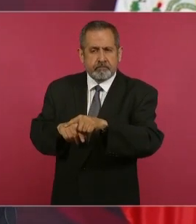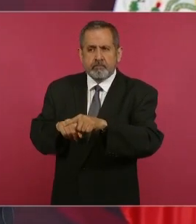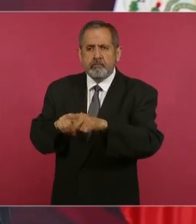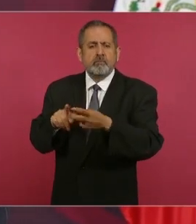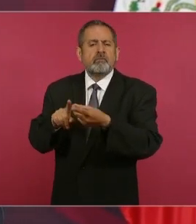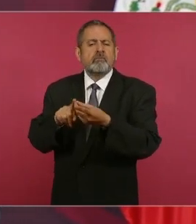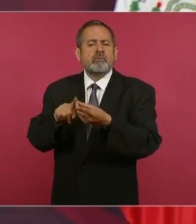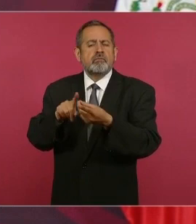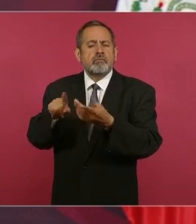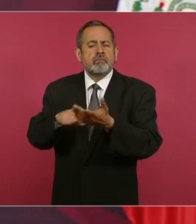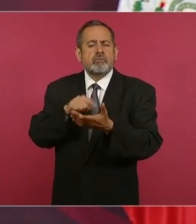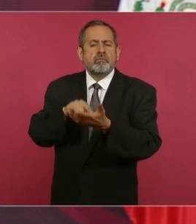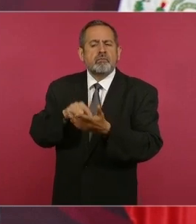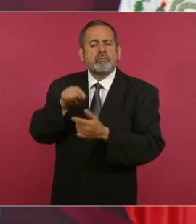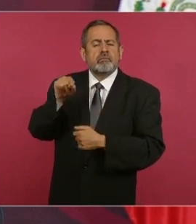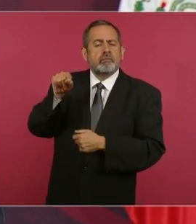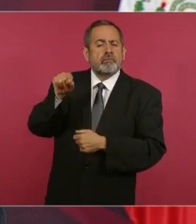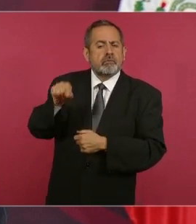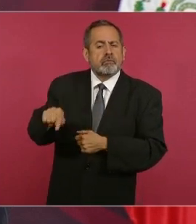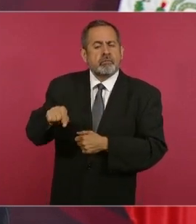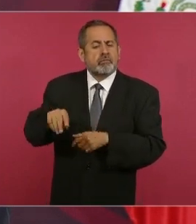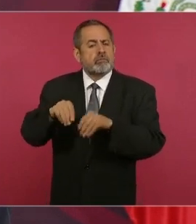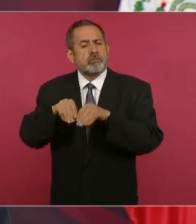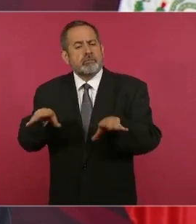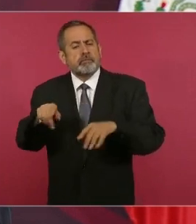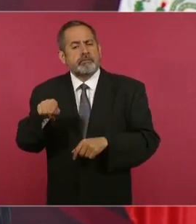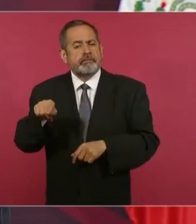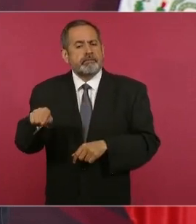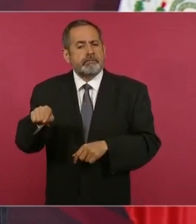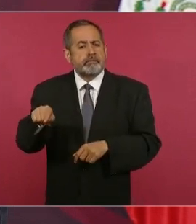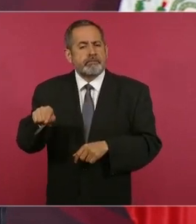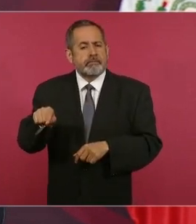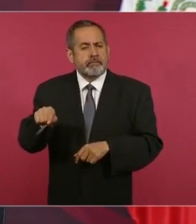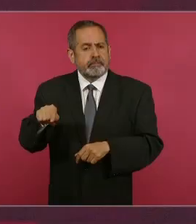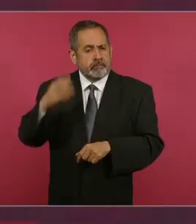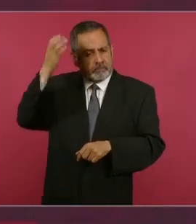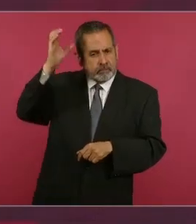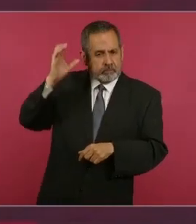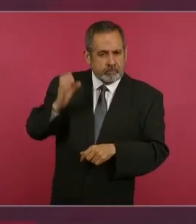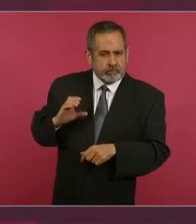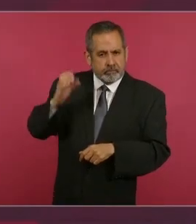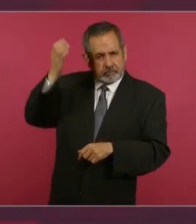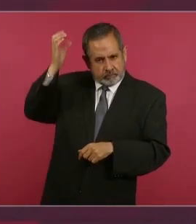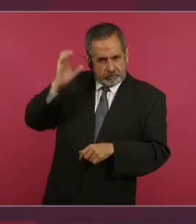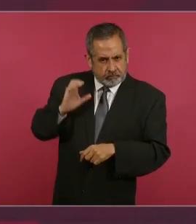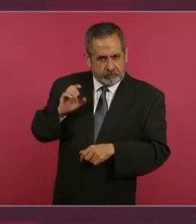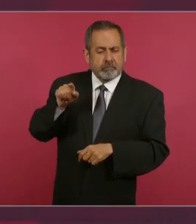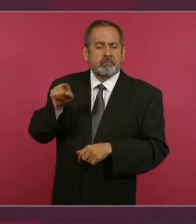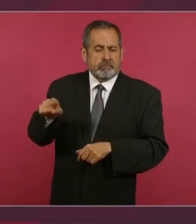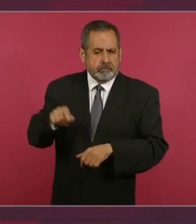se va a dar a conocer desde Culiacán,